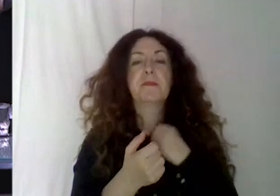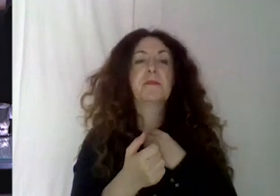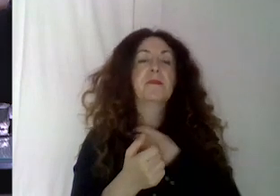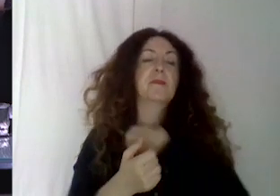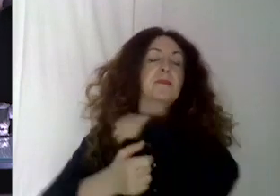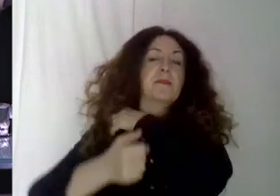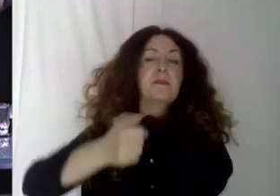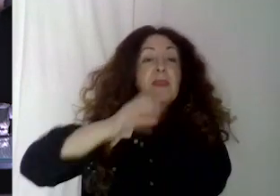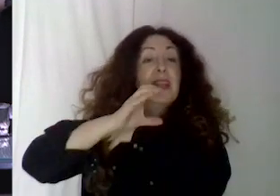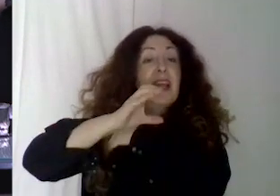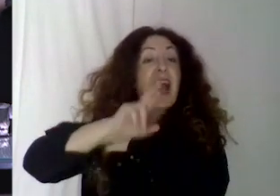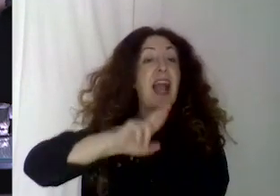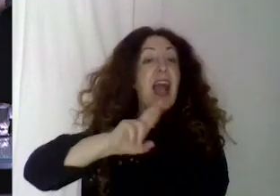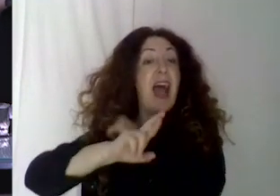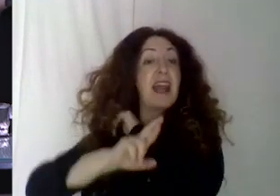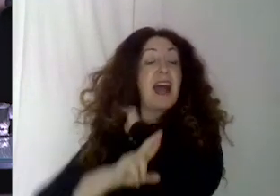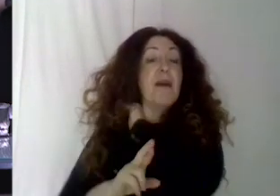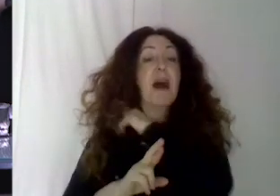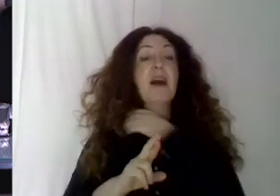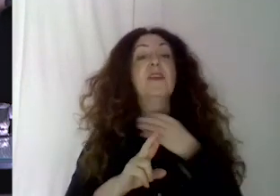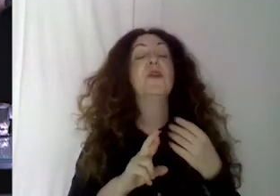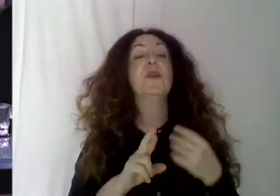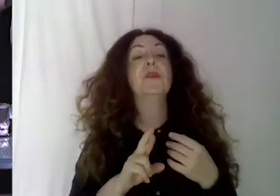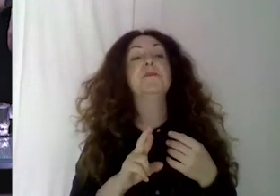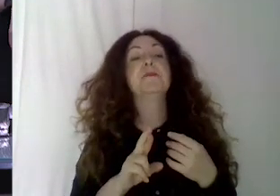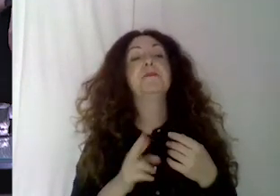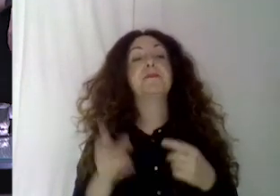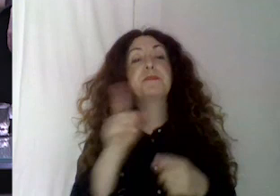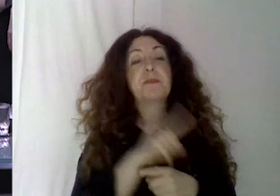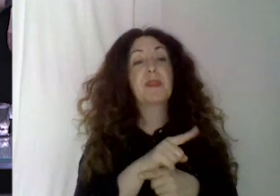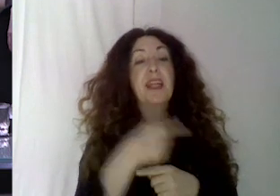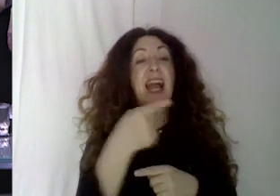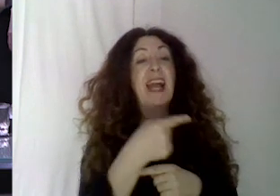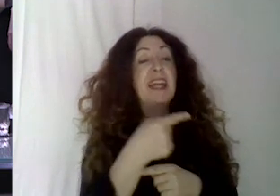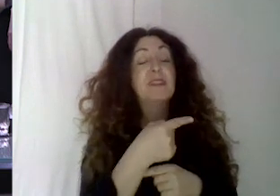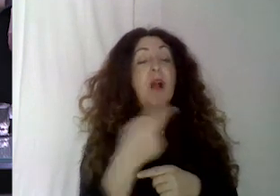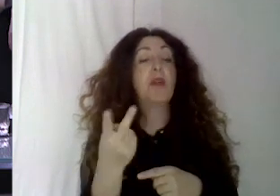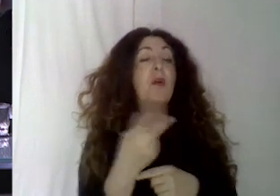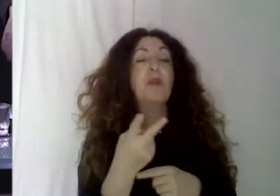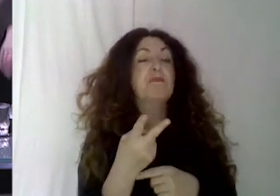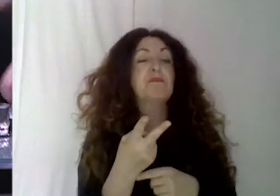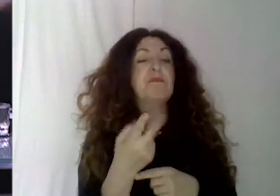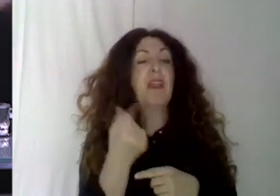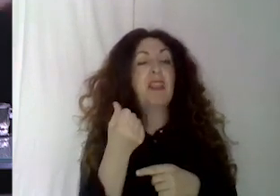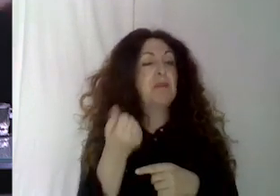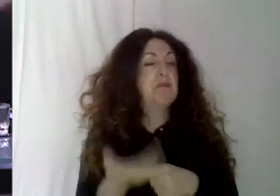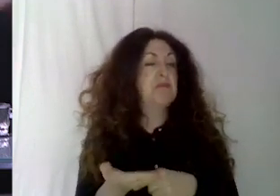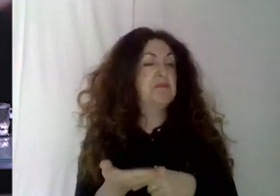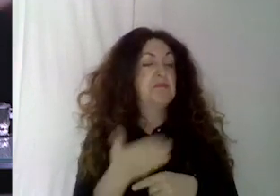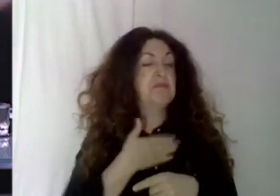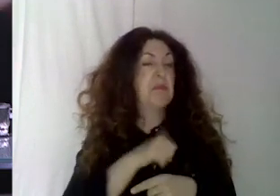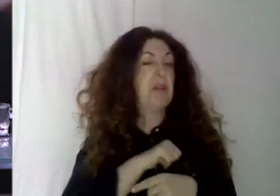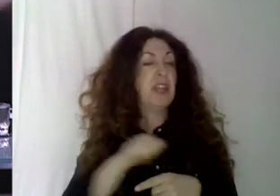establecido y por lo tanto para mí están en otro nivel muy diferente al de